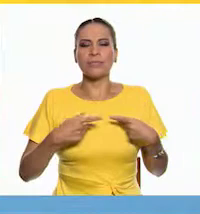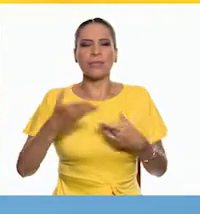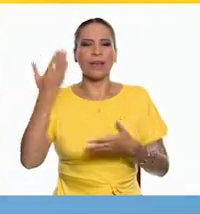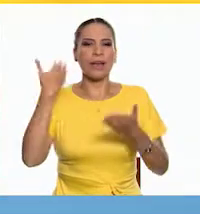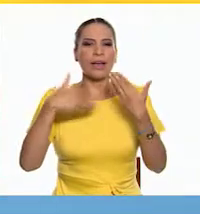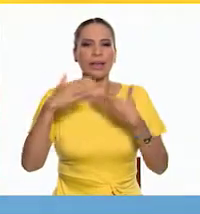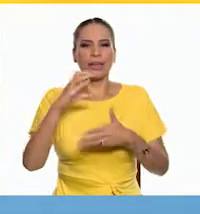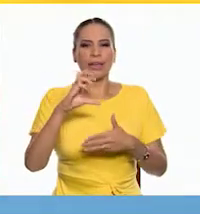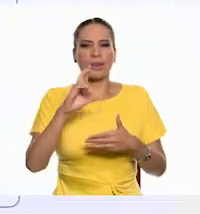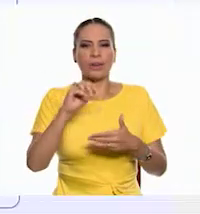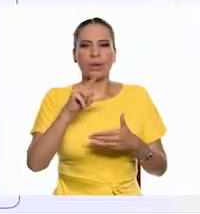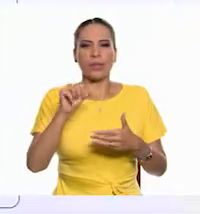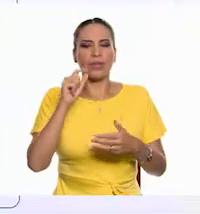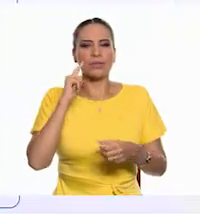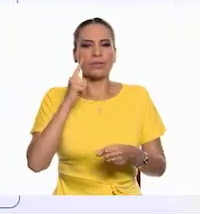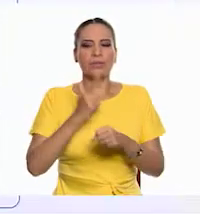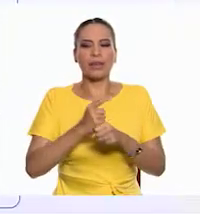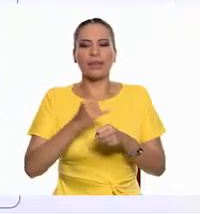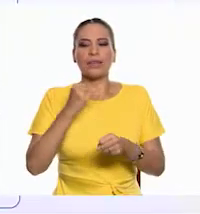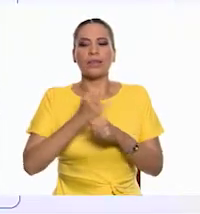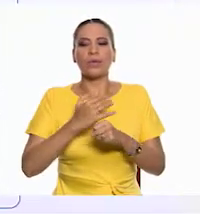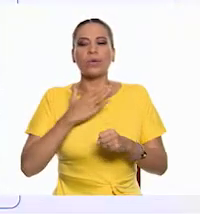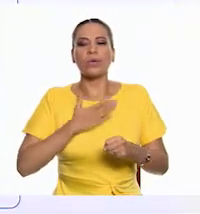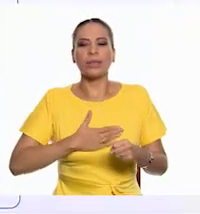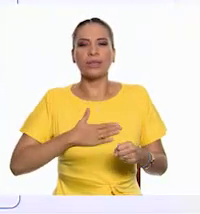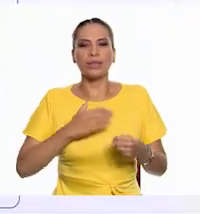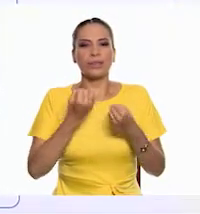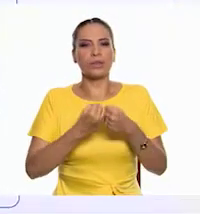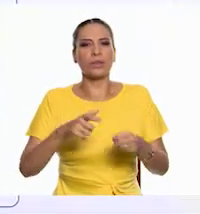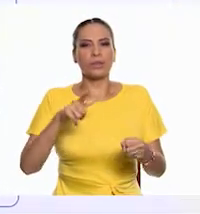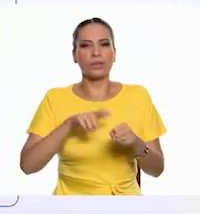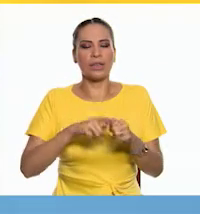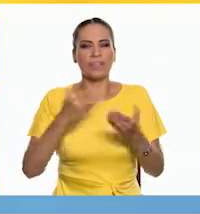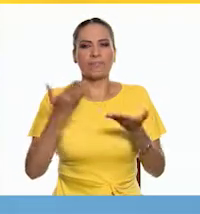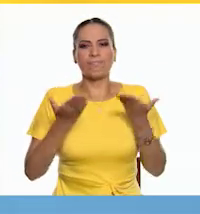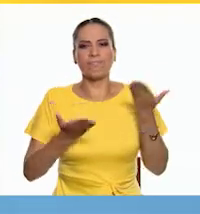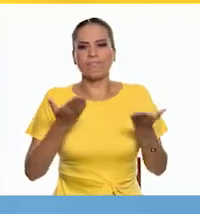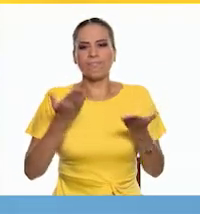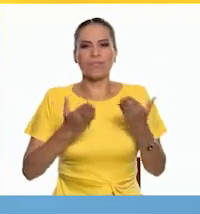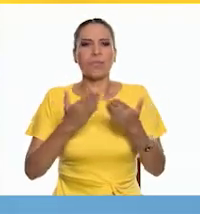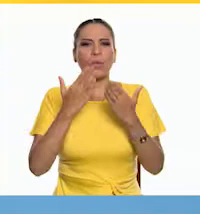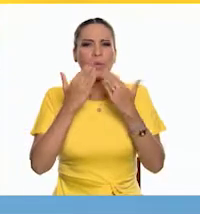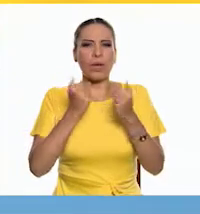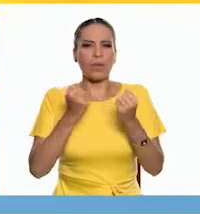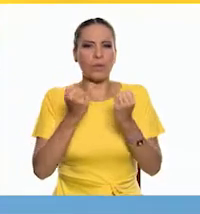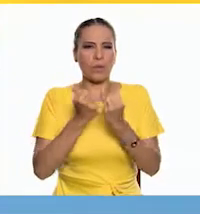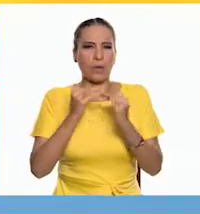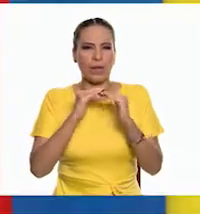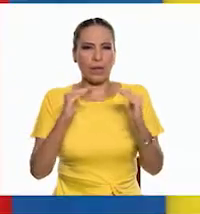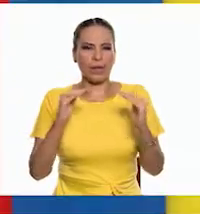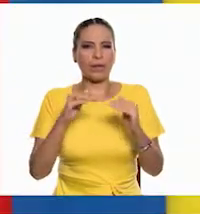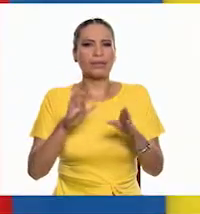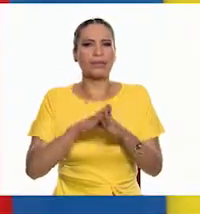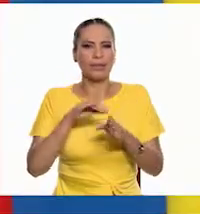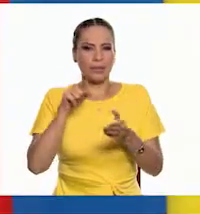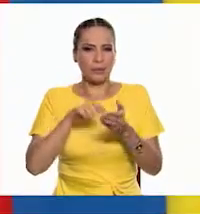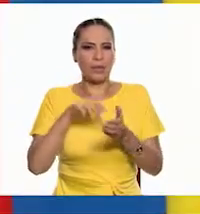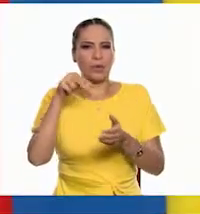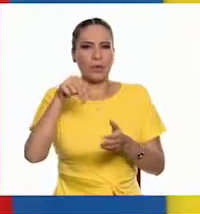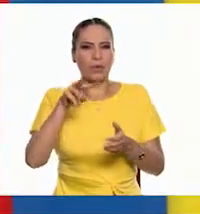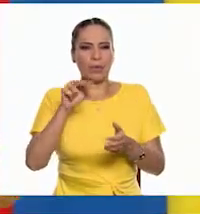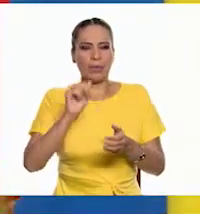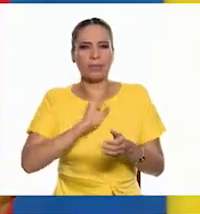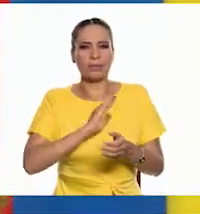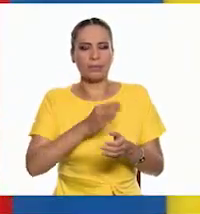se dieron cuenta de las injusticias sociales y la desigualdad económica que había en la Nueva España. Así es.